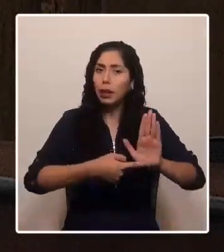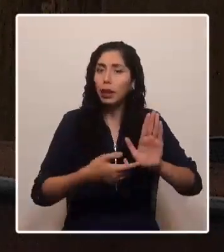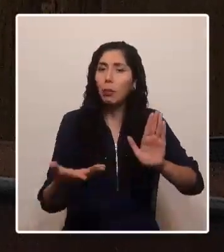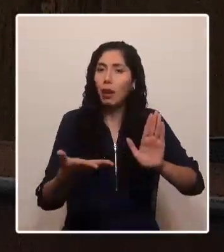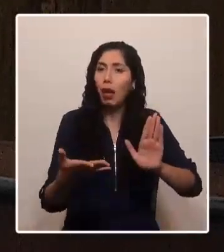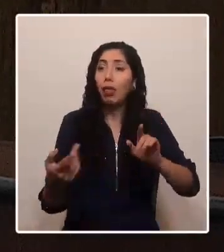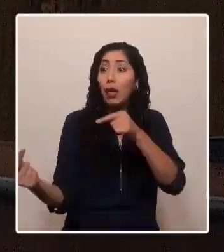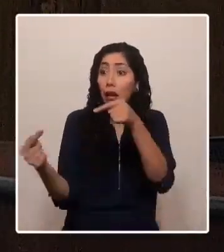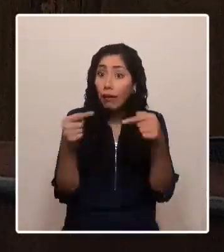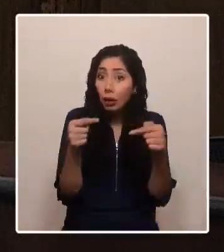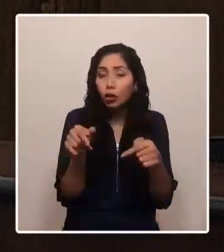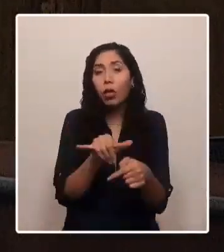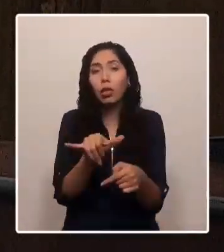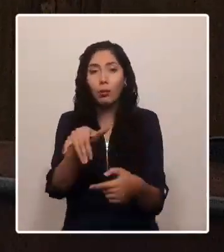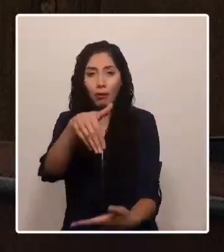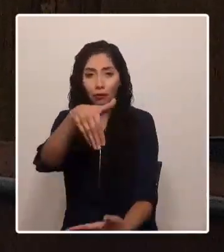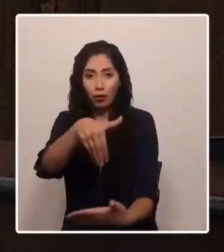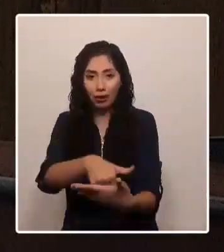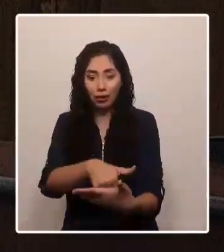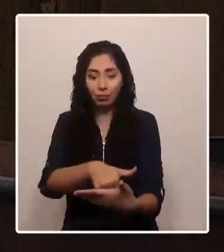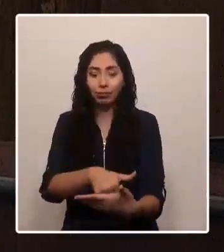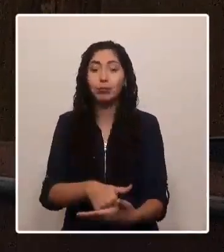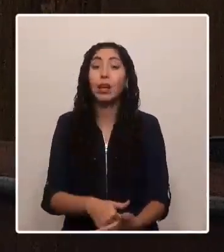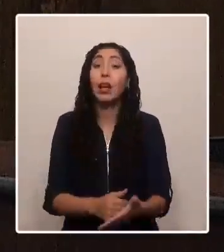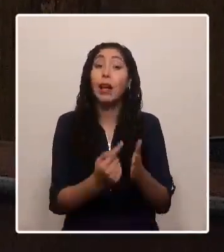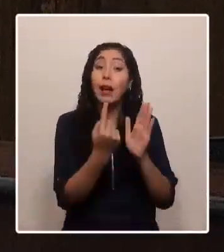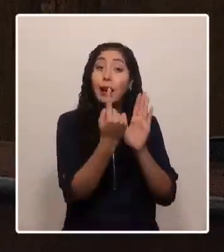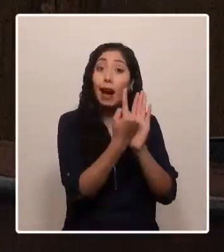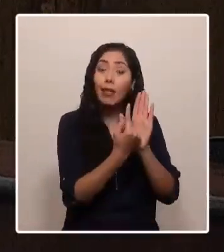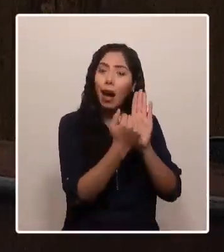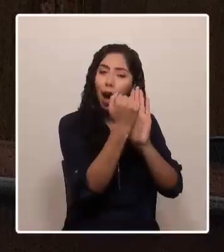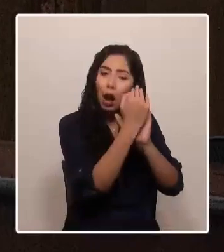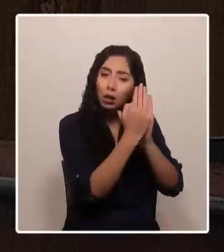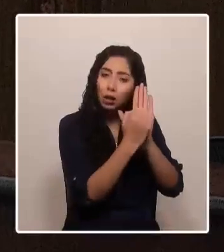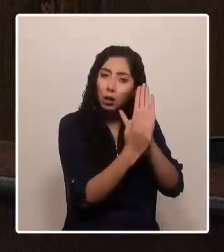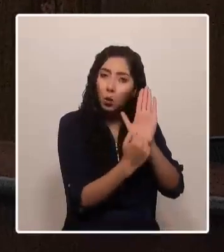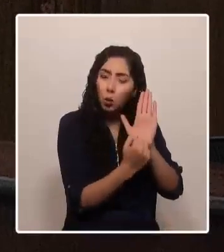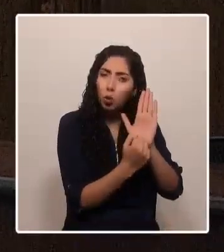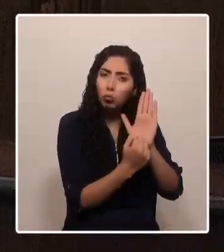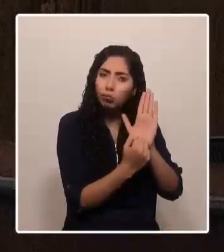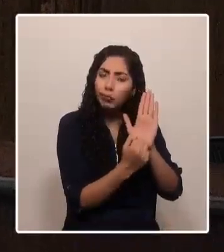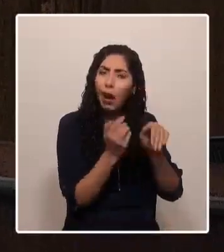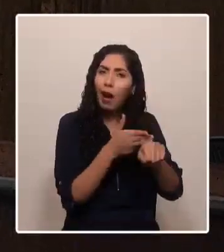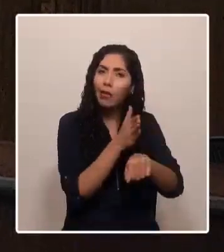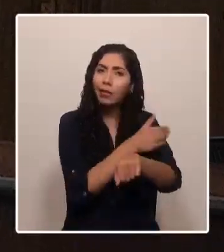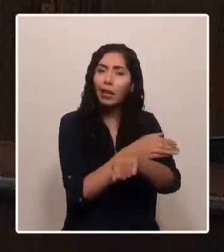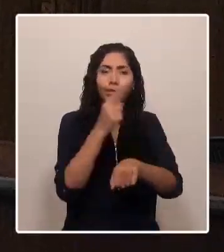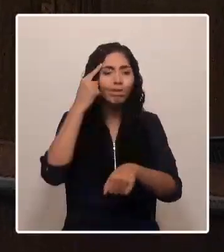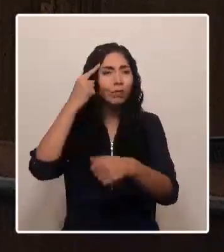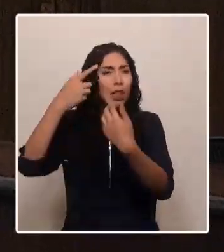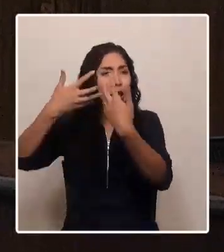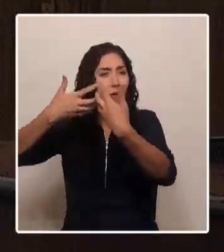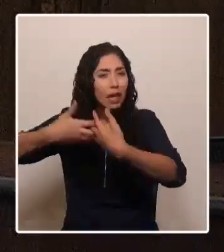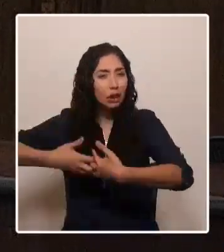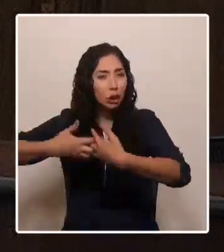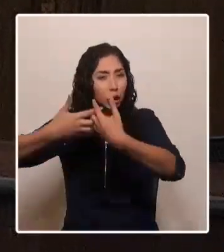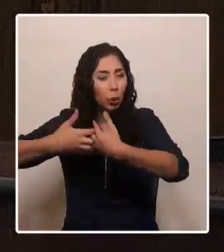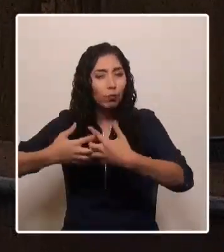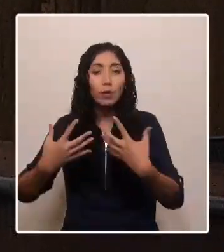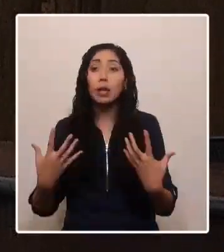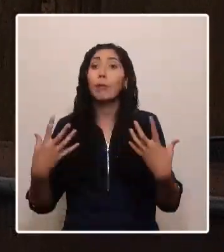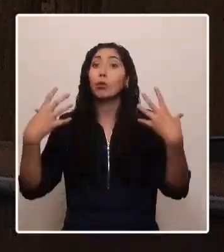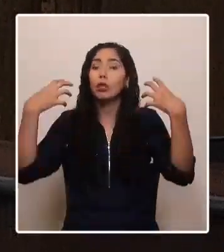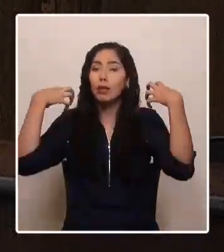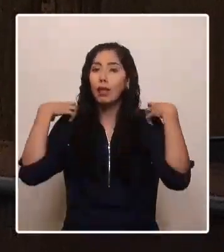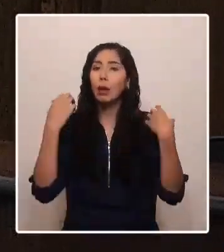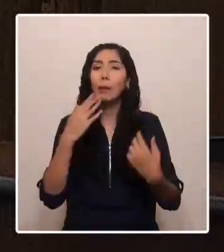y votación. Cada uno de los artículos nace de la reflexión, la responsabilidad y la escucha